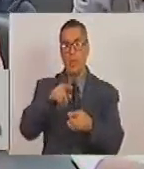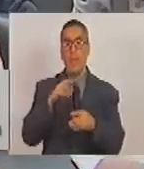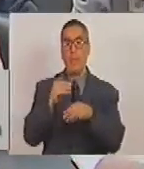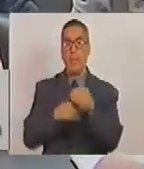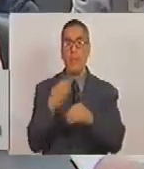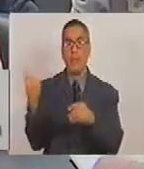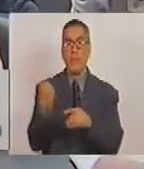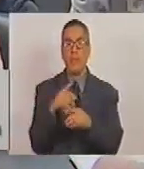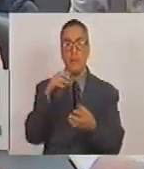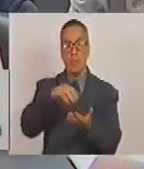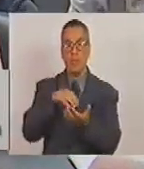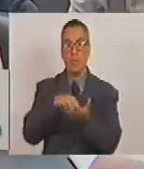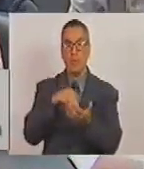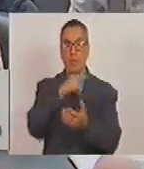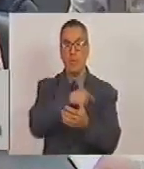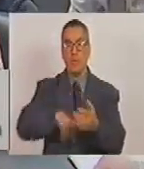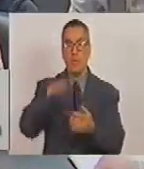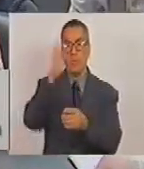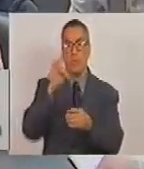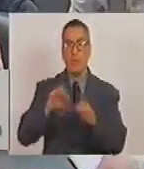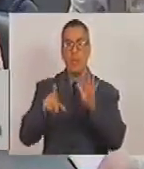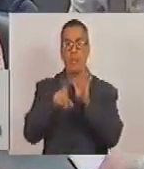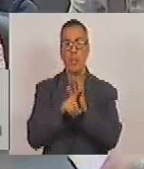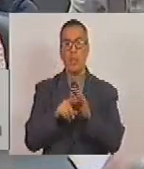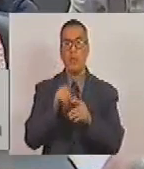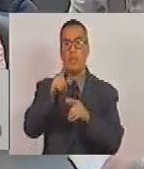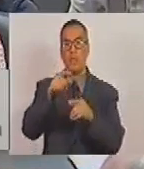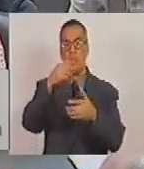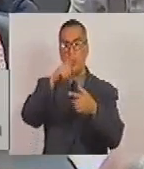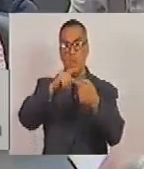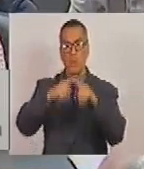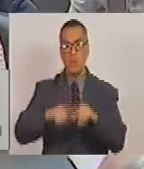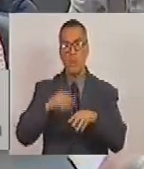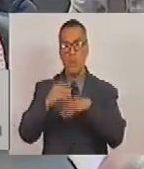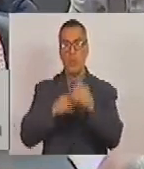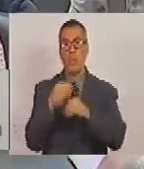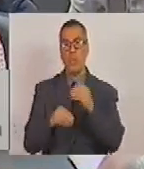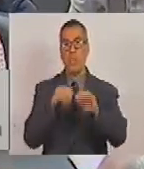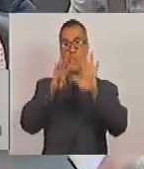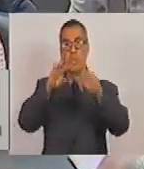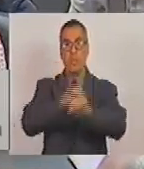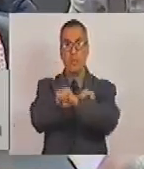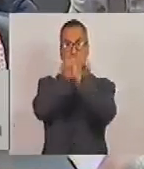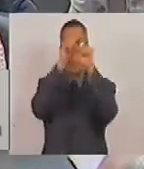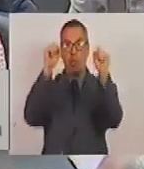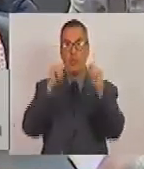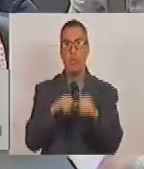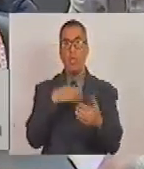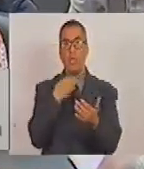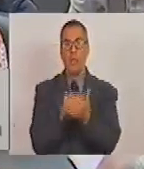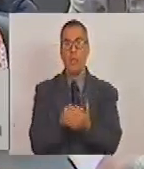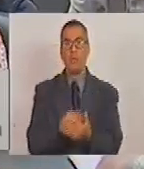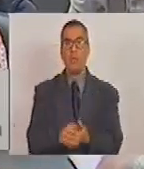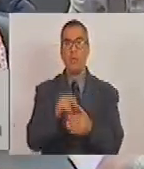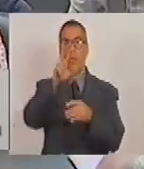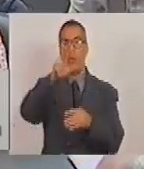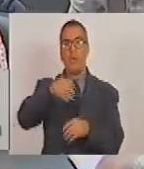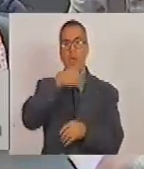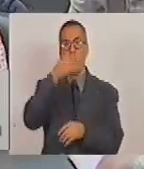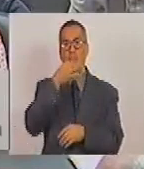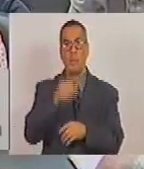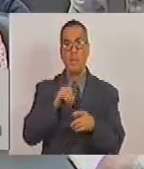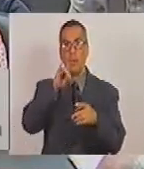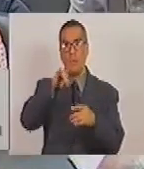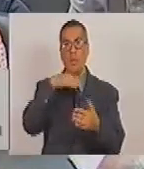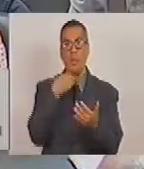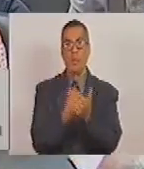acudan a la sede del Palacio Federal Legislativo en el horario que está establecido de las 9 de la mañana hasta las 3 de la tarde, de